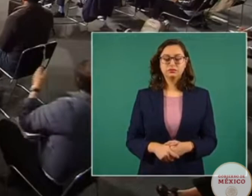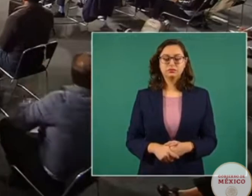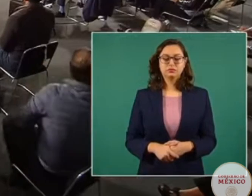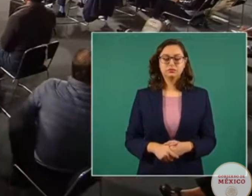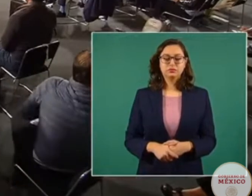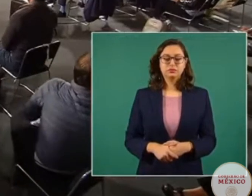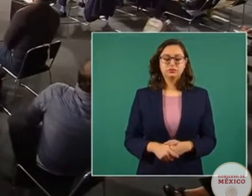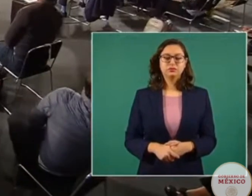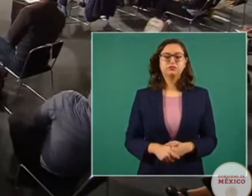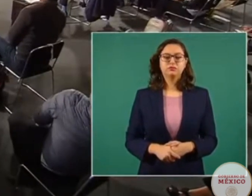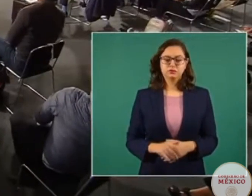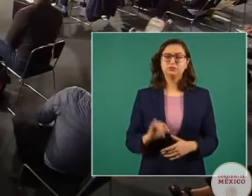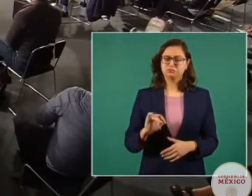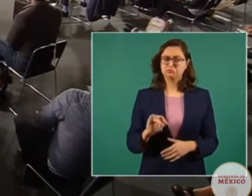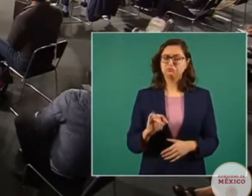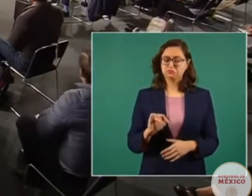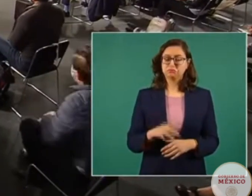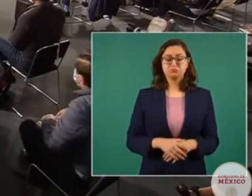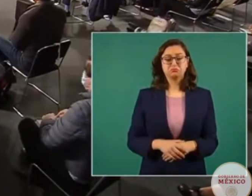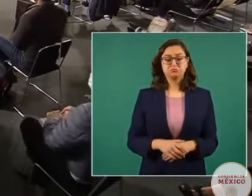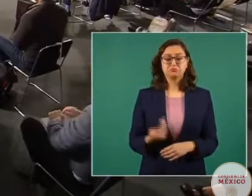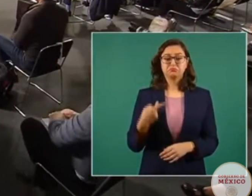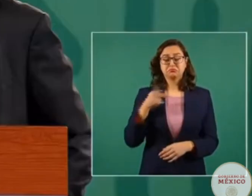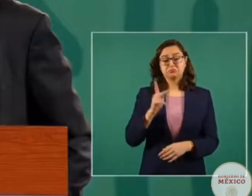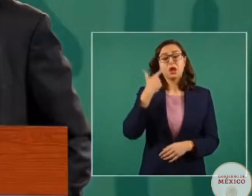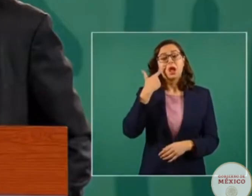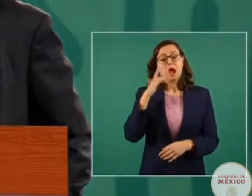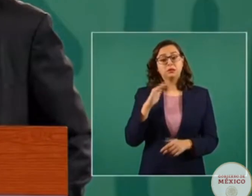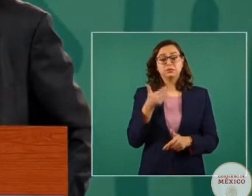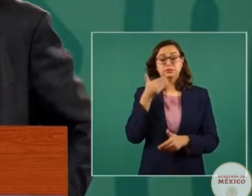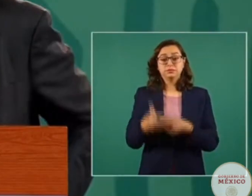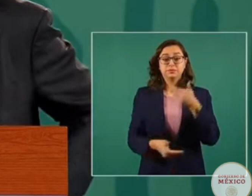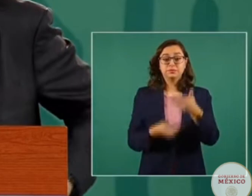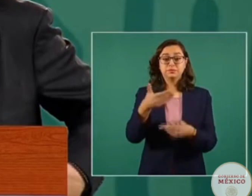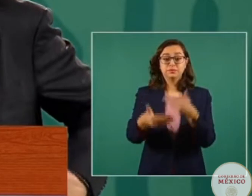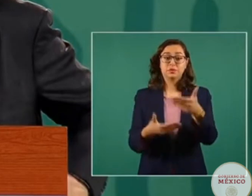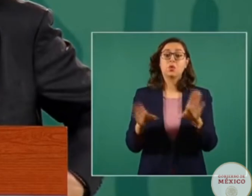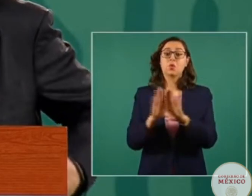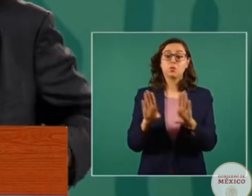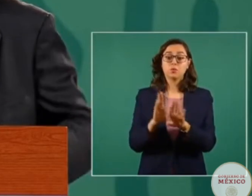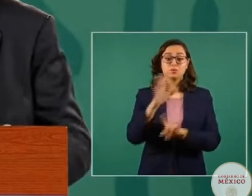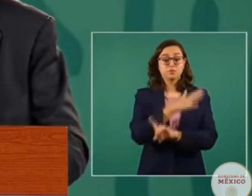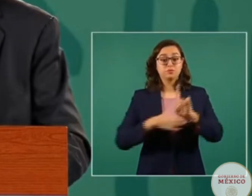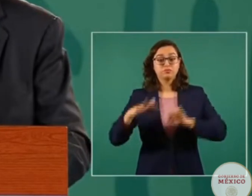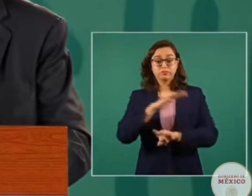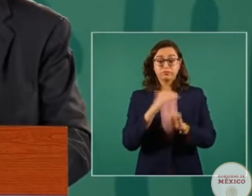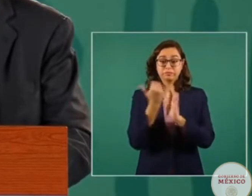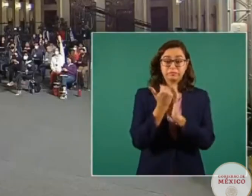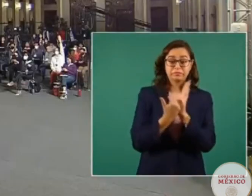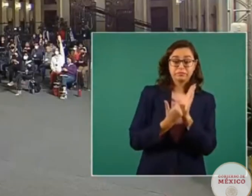Hasta donde entiendo sí, pero tendremos que ver en estos próximos días cuáles son las condiciones específicas.